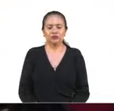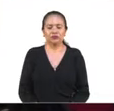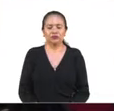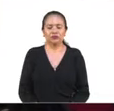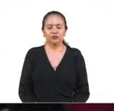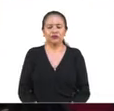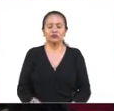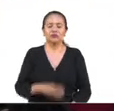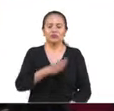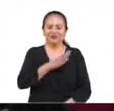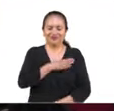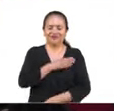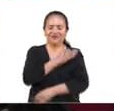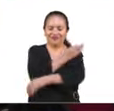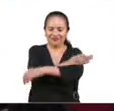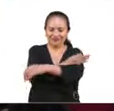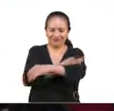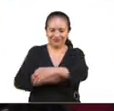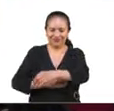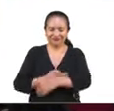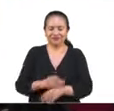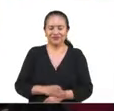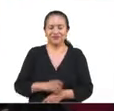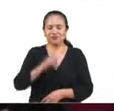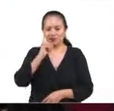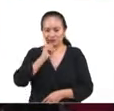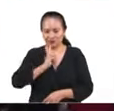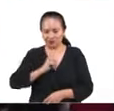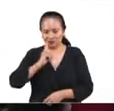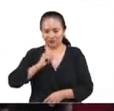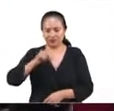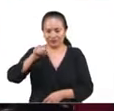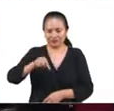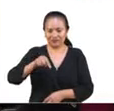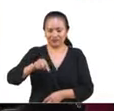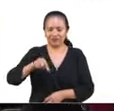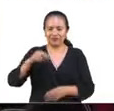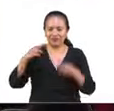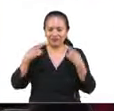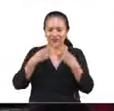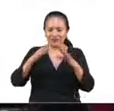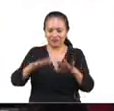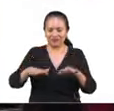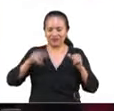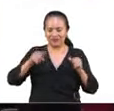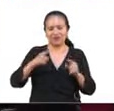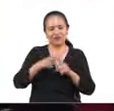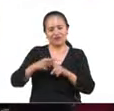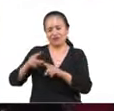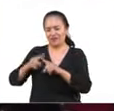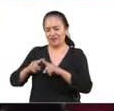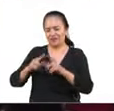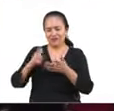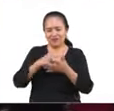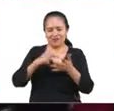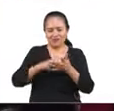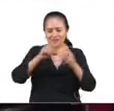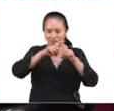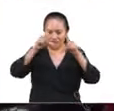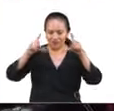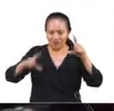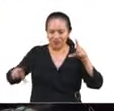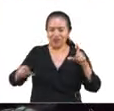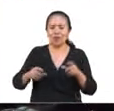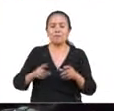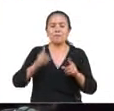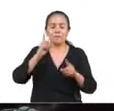Pues muy buenas tardes. Mujeres aquí presentes de comunidades rurales, mujeres